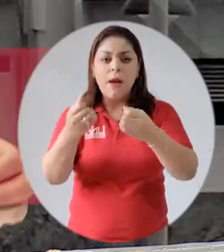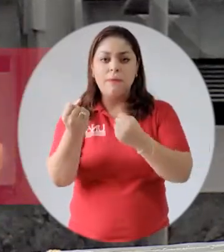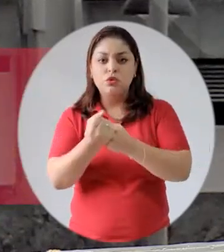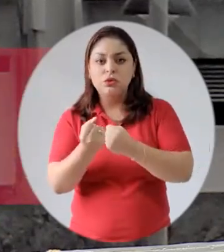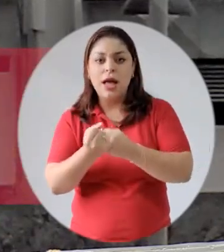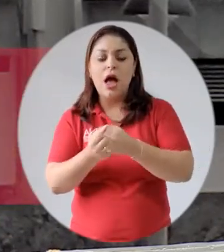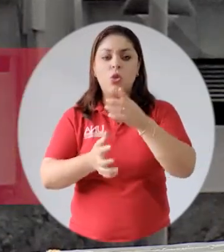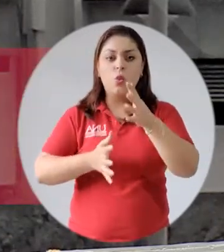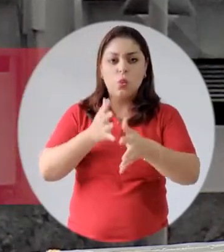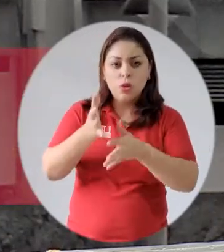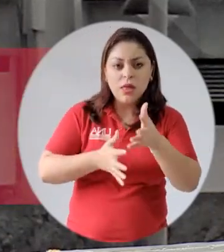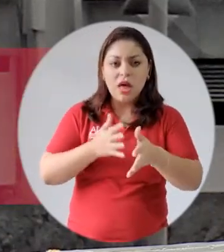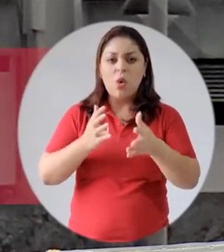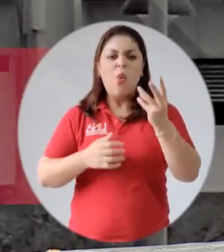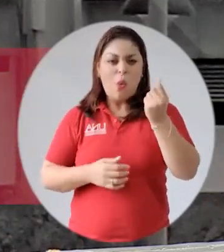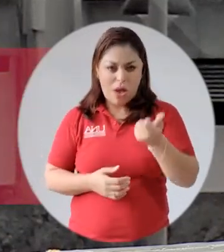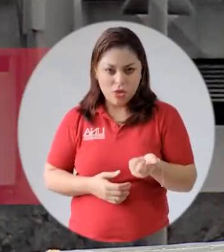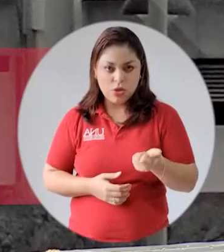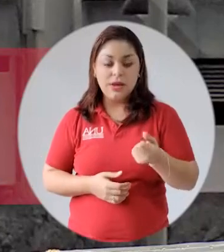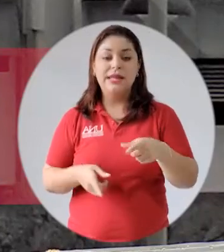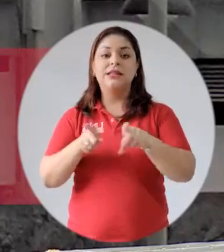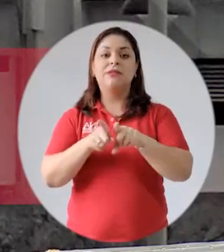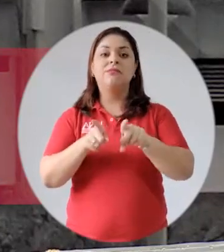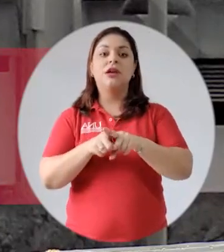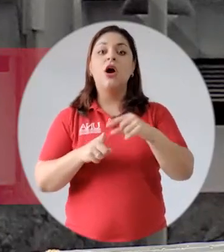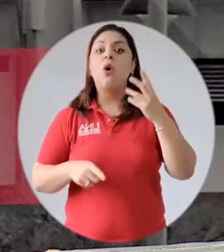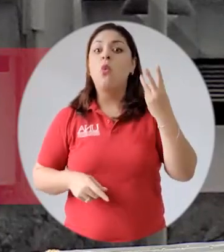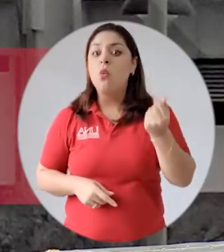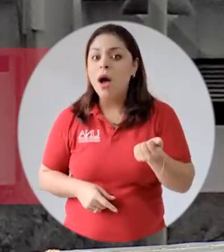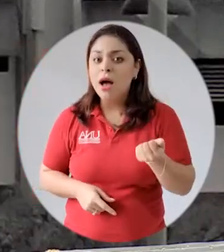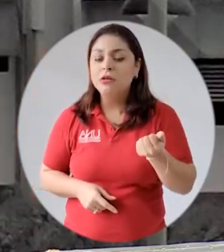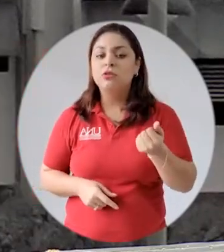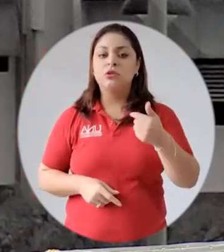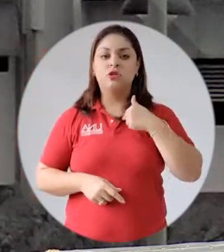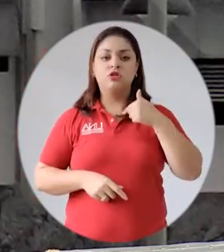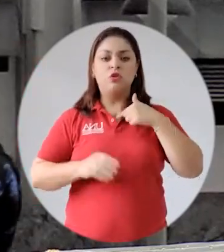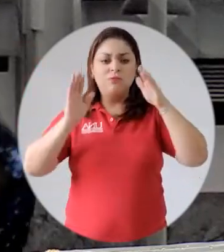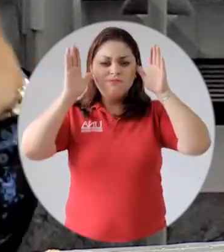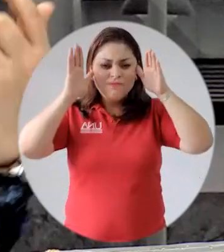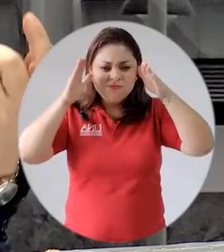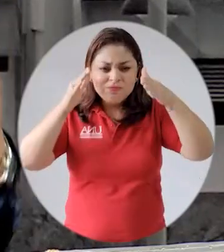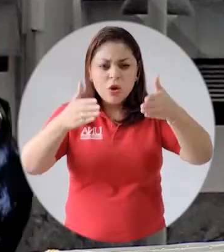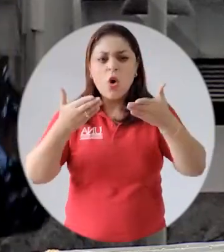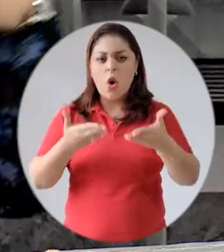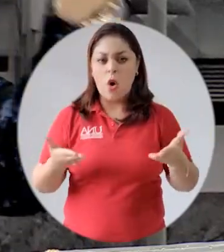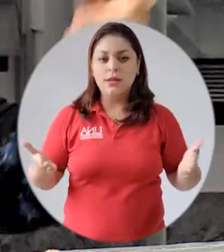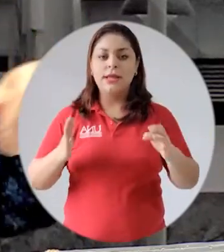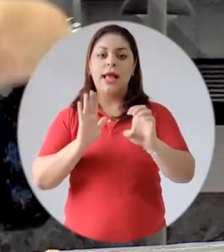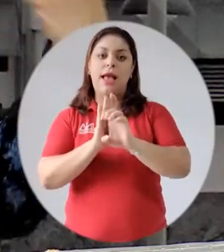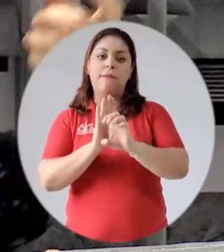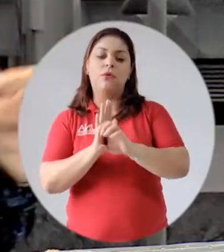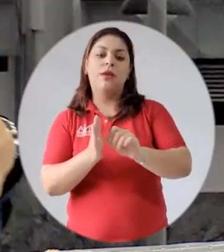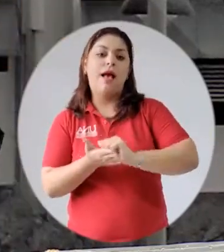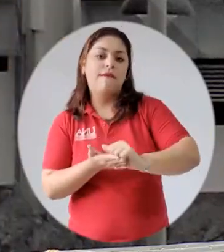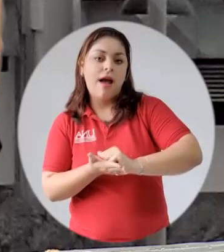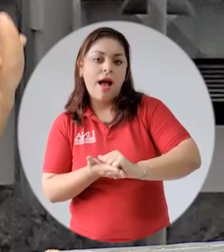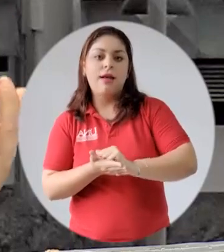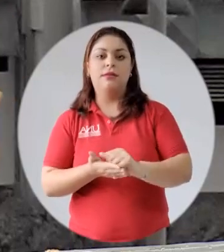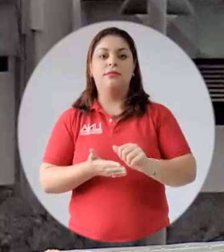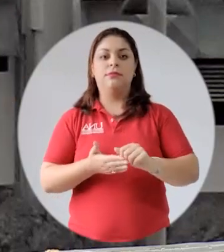ahí aún más lo que venimos diciendo, esas dobles jornadas, incluso el trabajo no remunerado, ¿verdad? Creo que eso también es muy valioso. Claro, porque